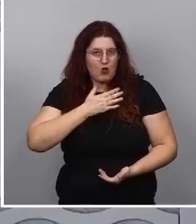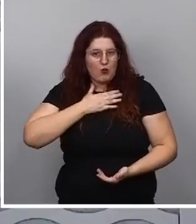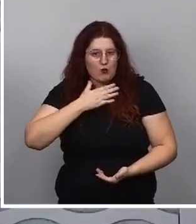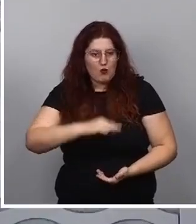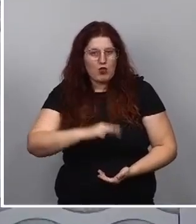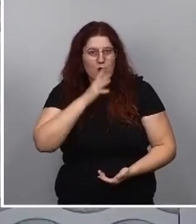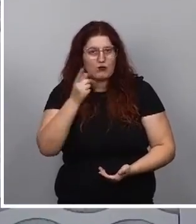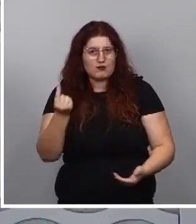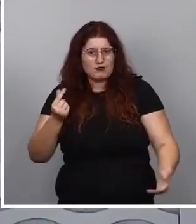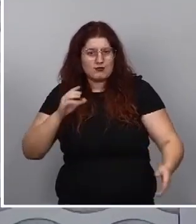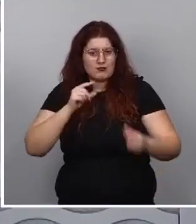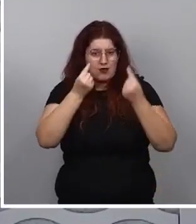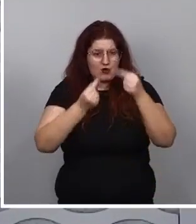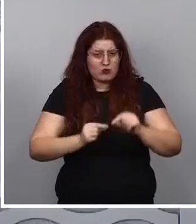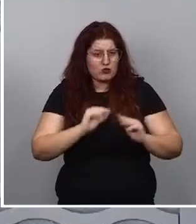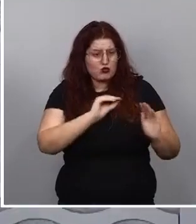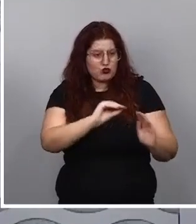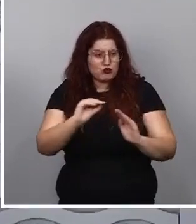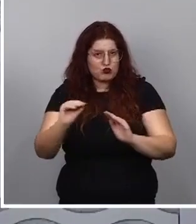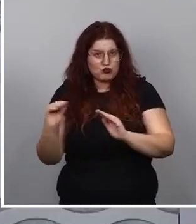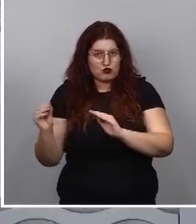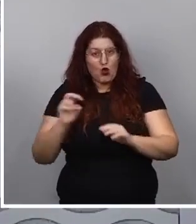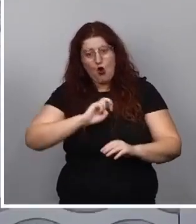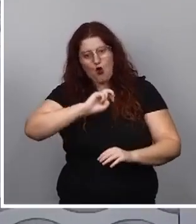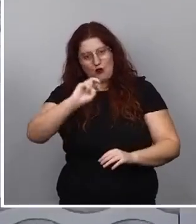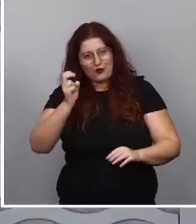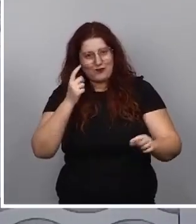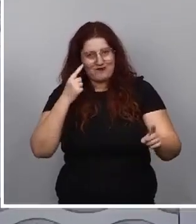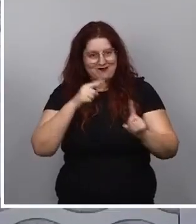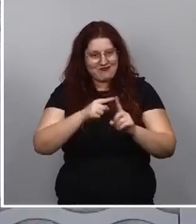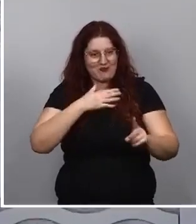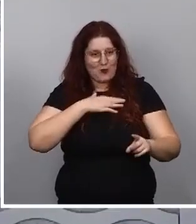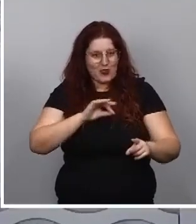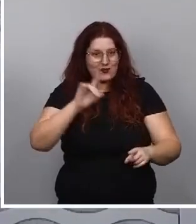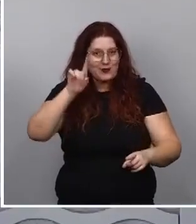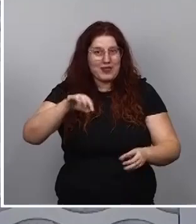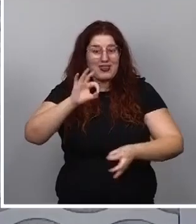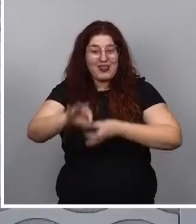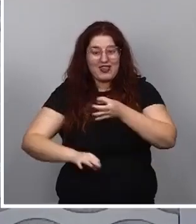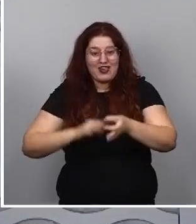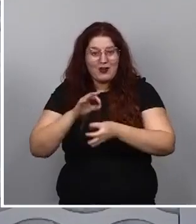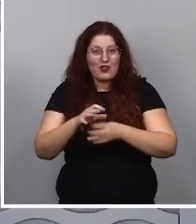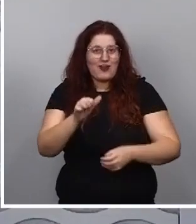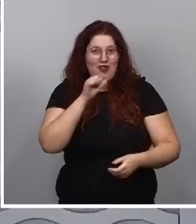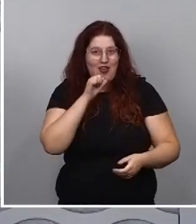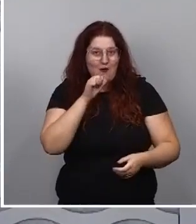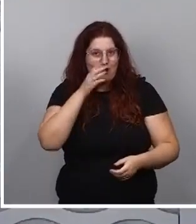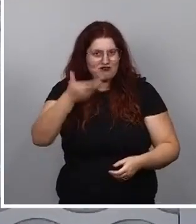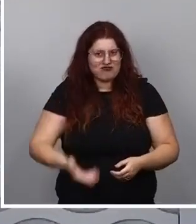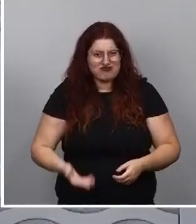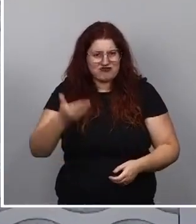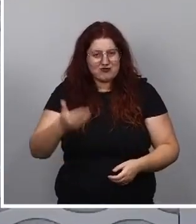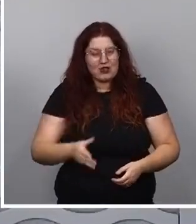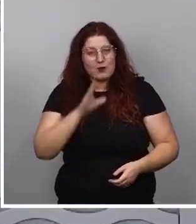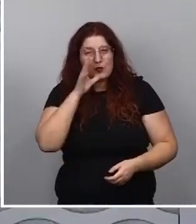destinar partidas dos seus presupostos ordinarios a outras finalidades. Al ciclo do agua, algo tan importante, en el que os ayuntamientos